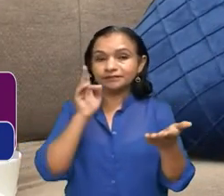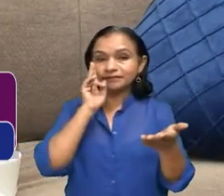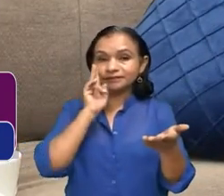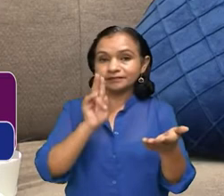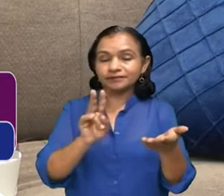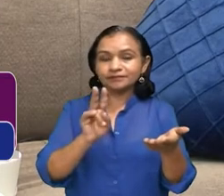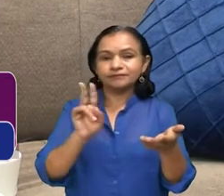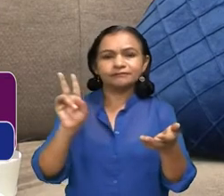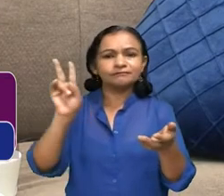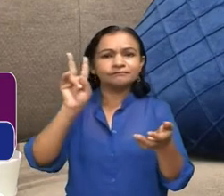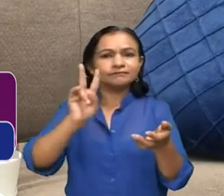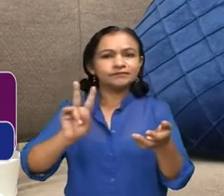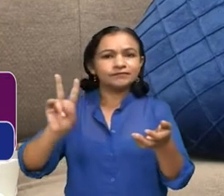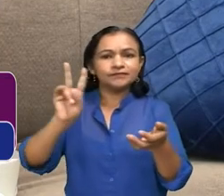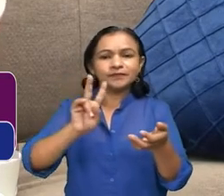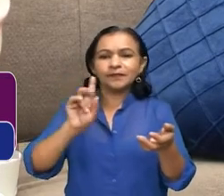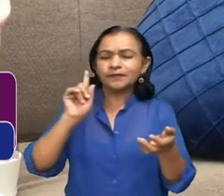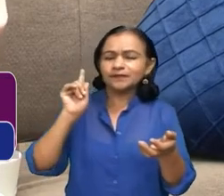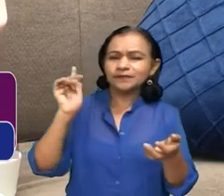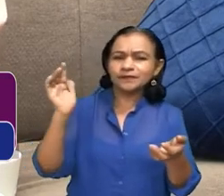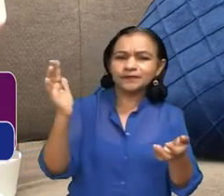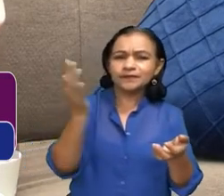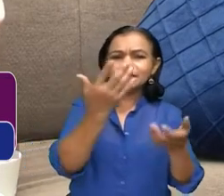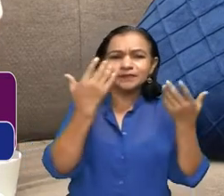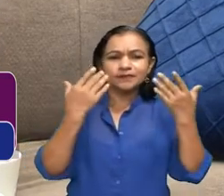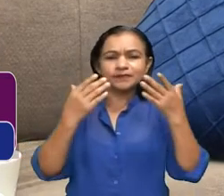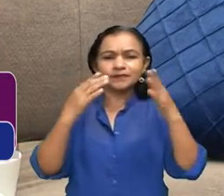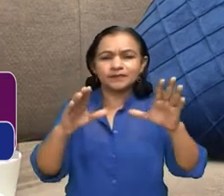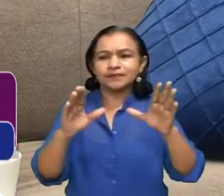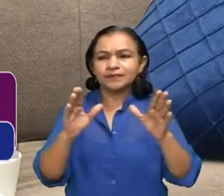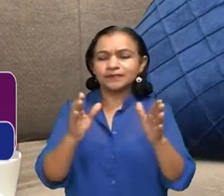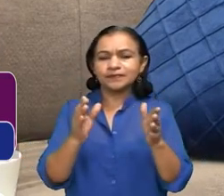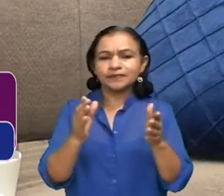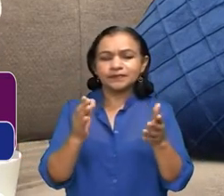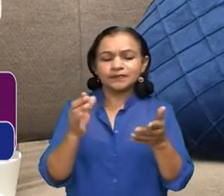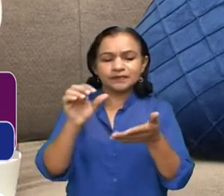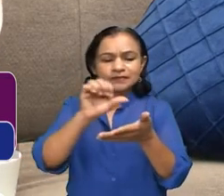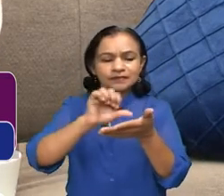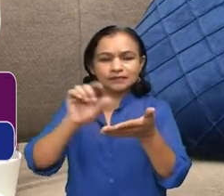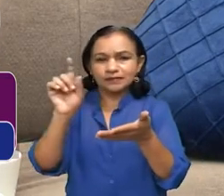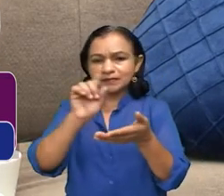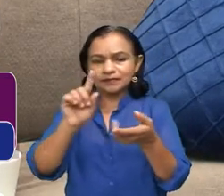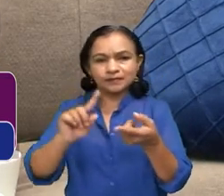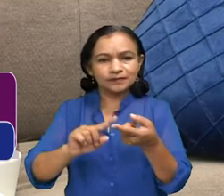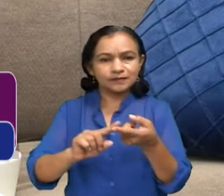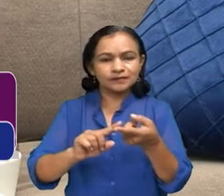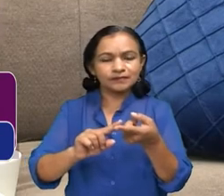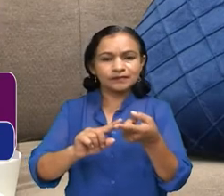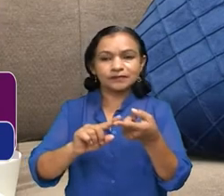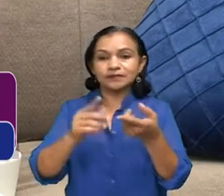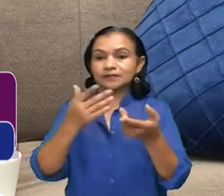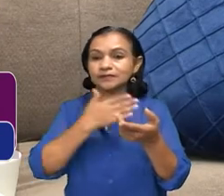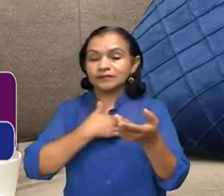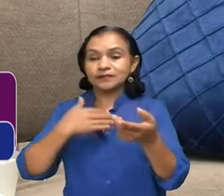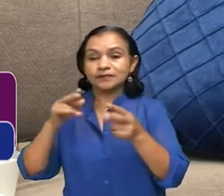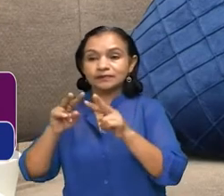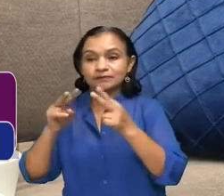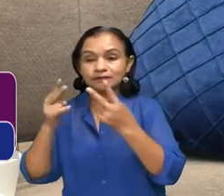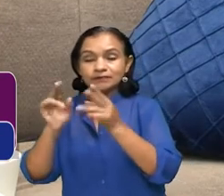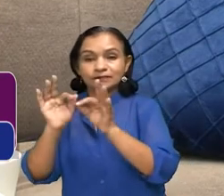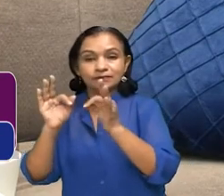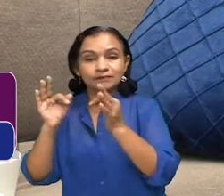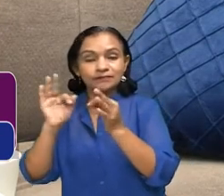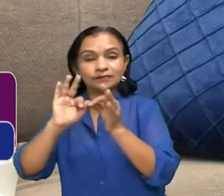ola verde o todo aquello que es, ¿verdad?, bajo en grasa o con muchos nutrientes. Y es una